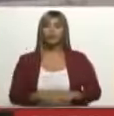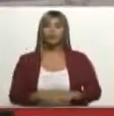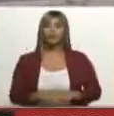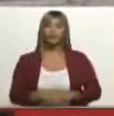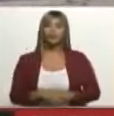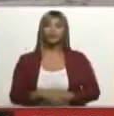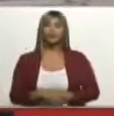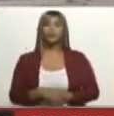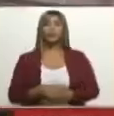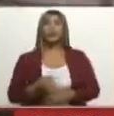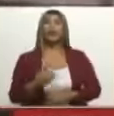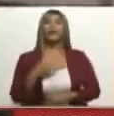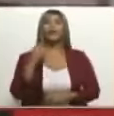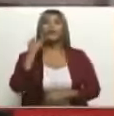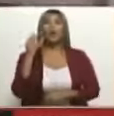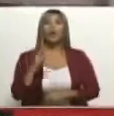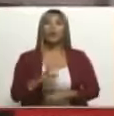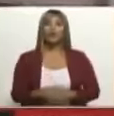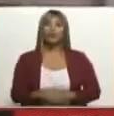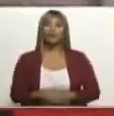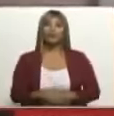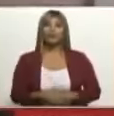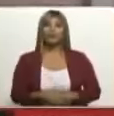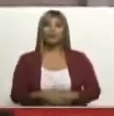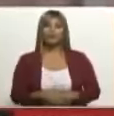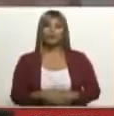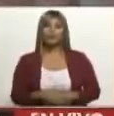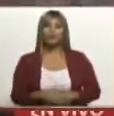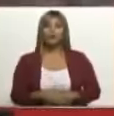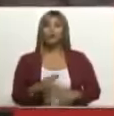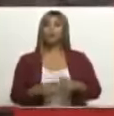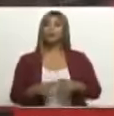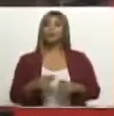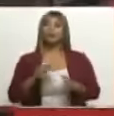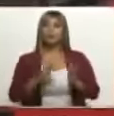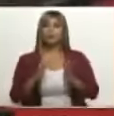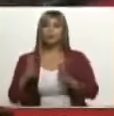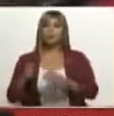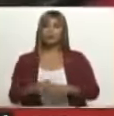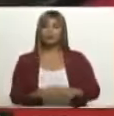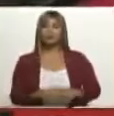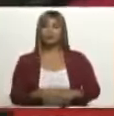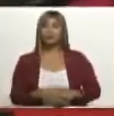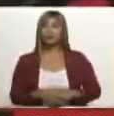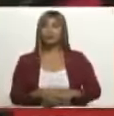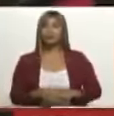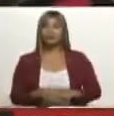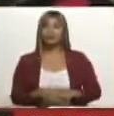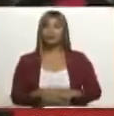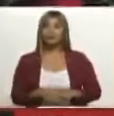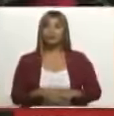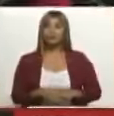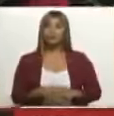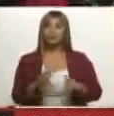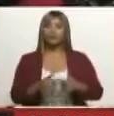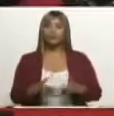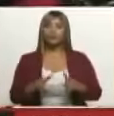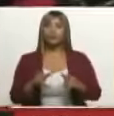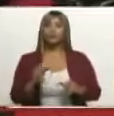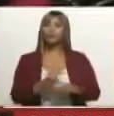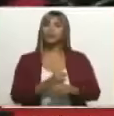Es una estrategia innovadora, pues, de múltiples fases, que nos ha permitido